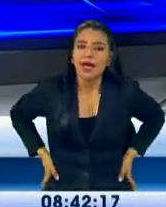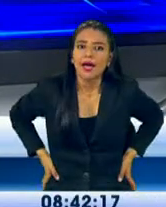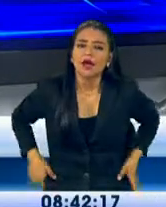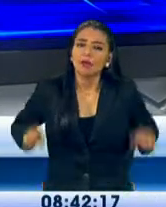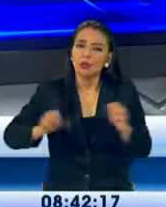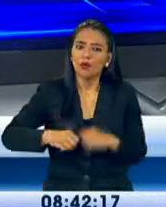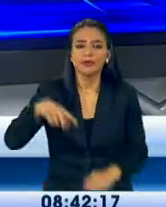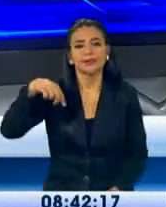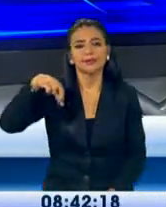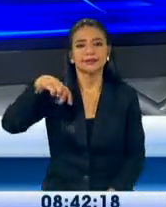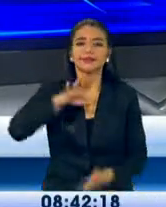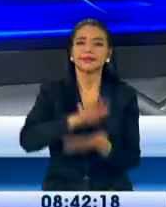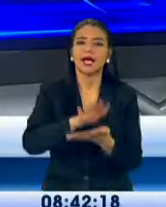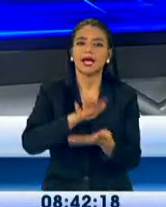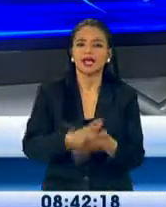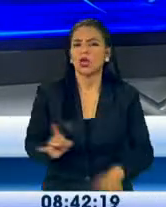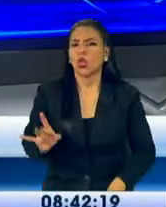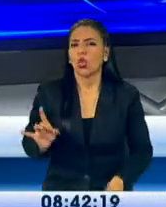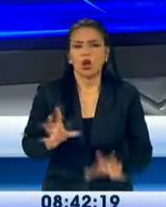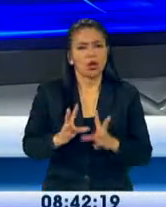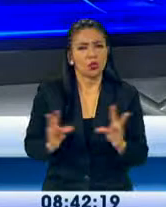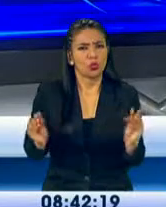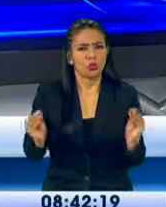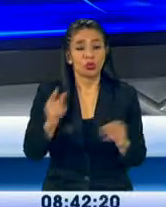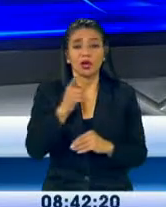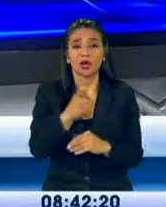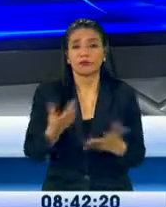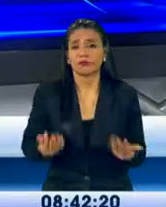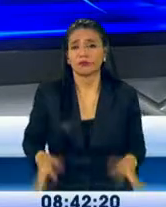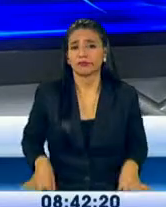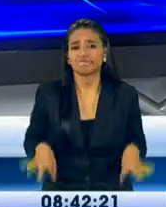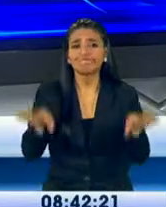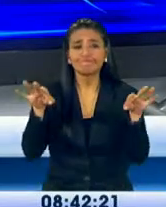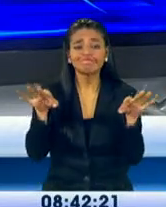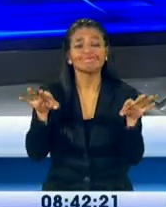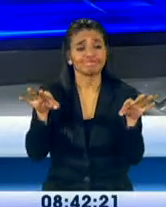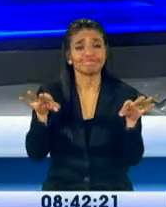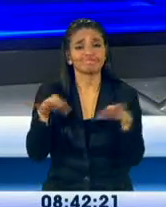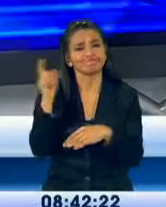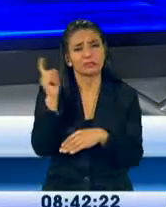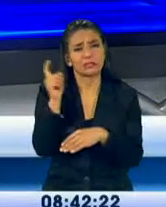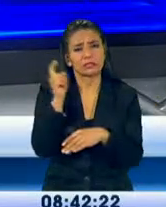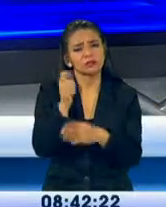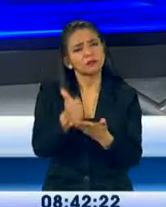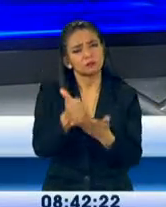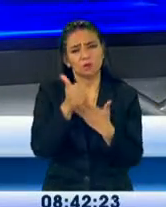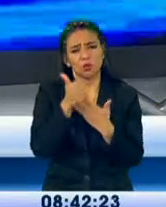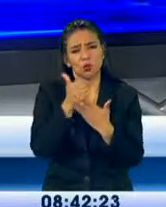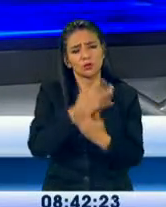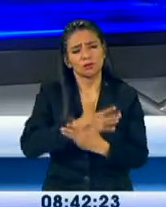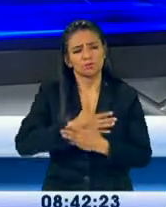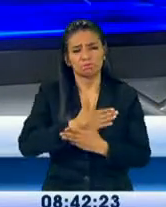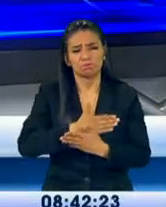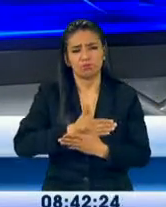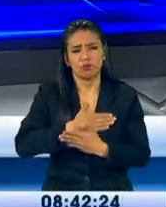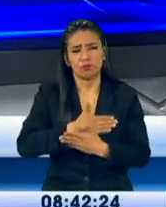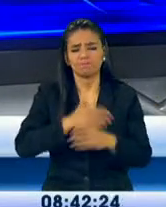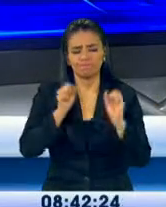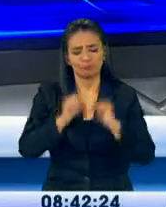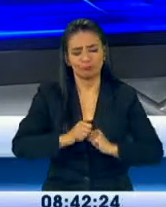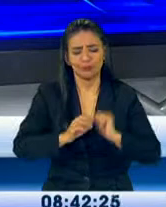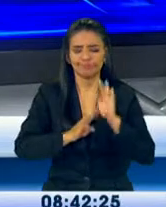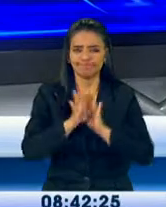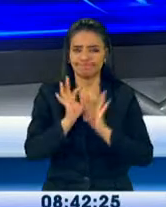con tranquilidad y sin dolor sobre todo. Ella es de escasos recursos económicos y necesita de nuestra ayuda, por favor, para salir